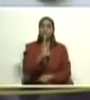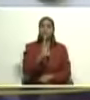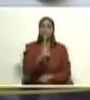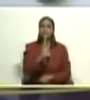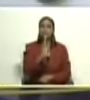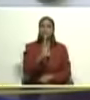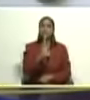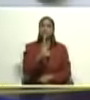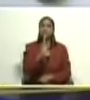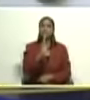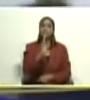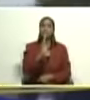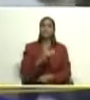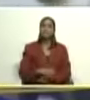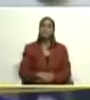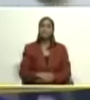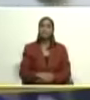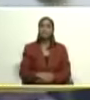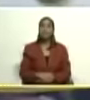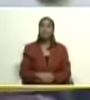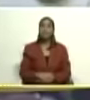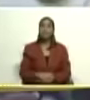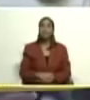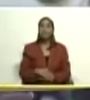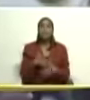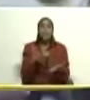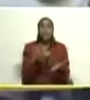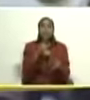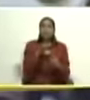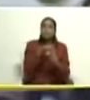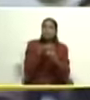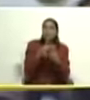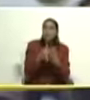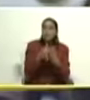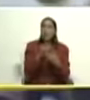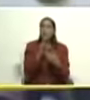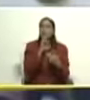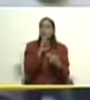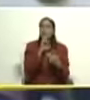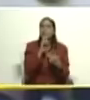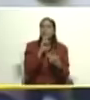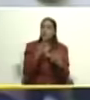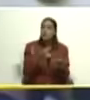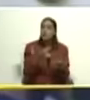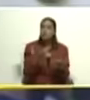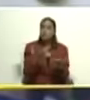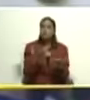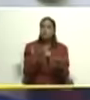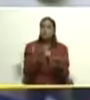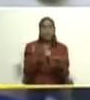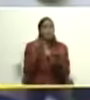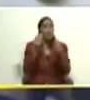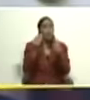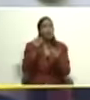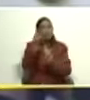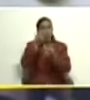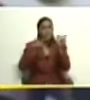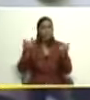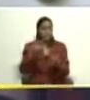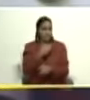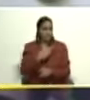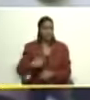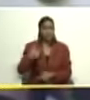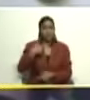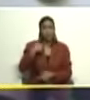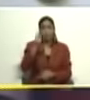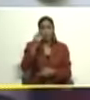Venezuela está en el lugar correcto, con dificultades. Hay una cosa que me han contado muchos presidentes, yo que viajo mucho por